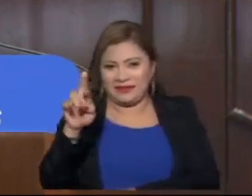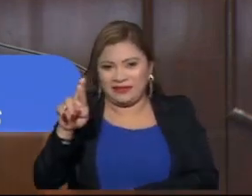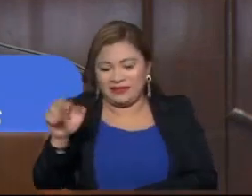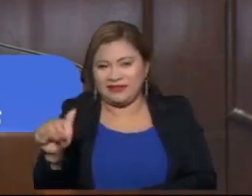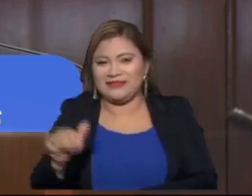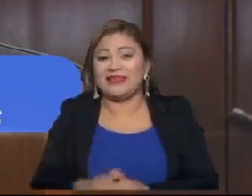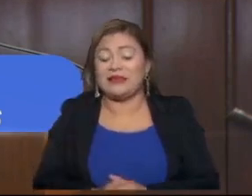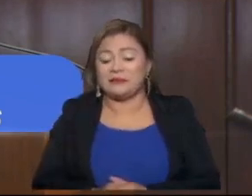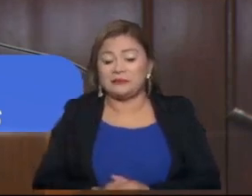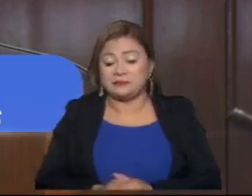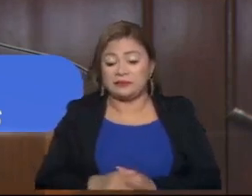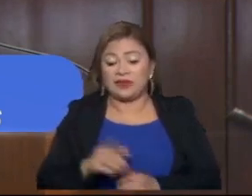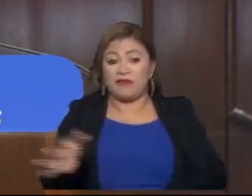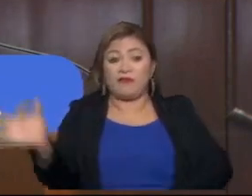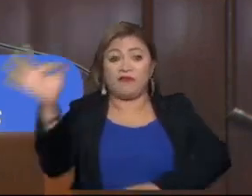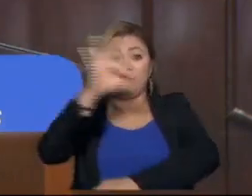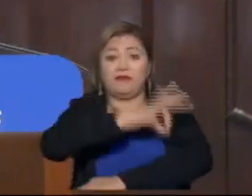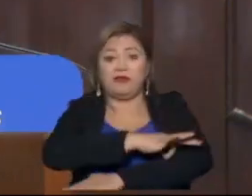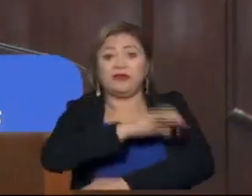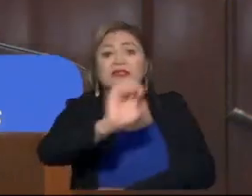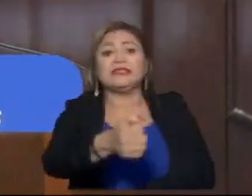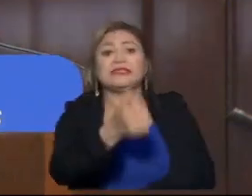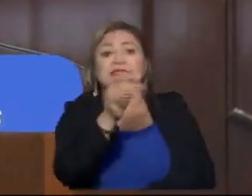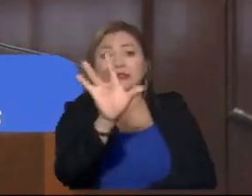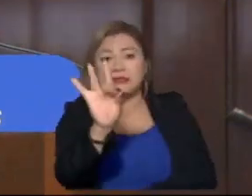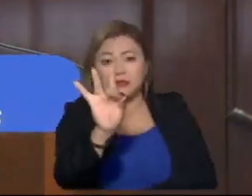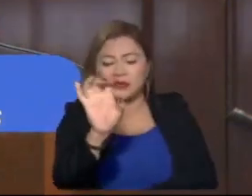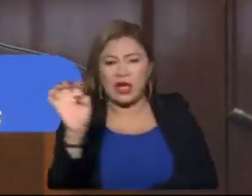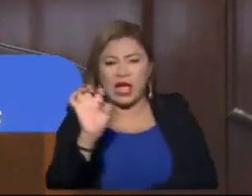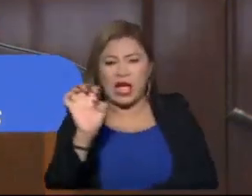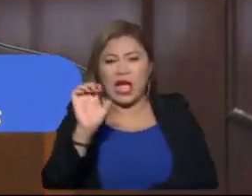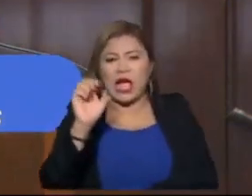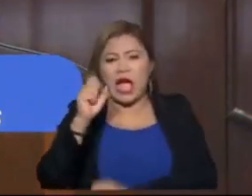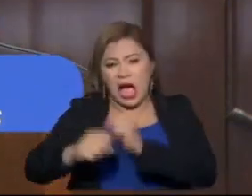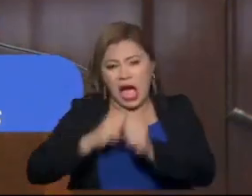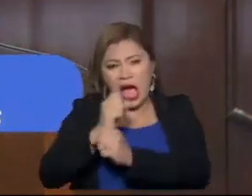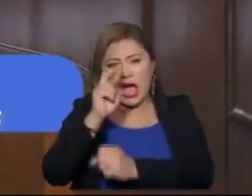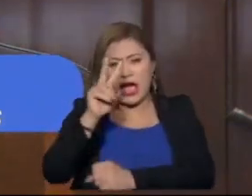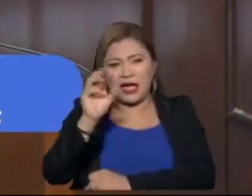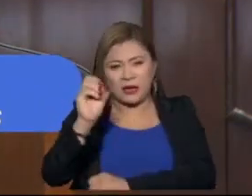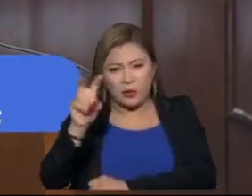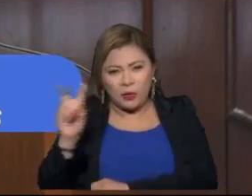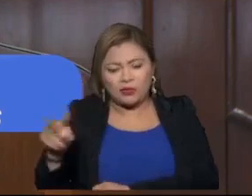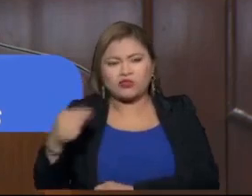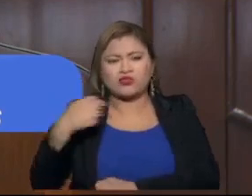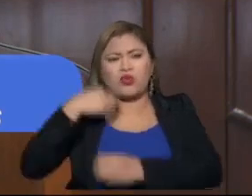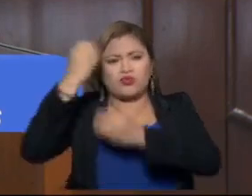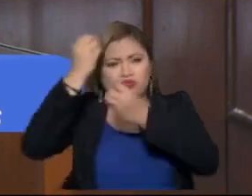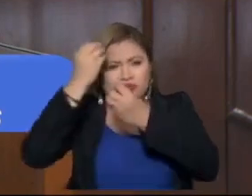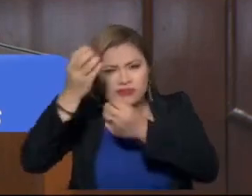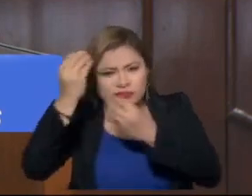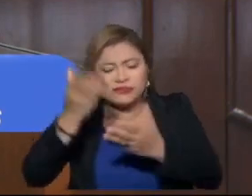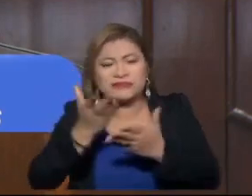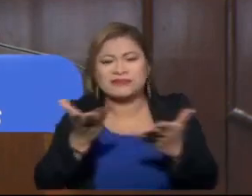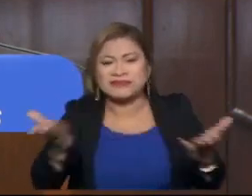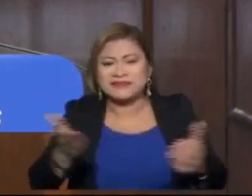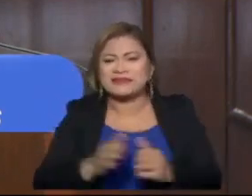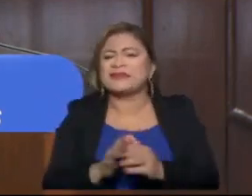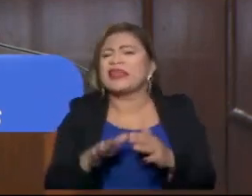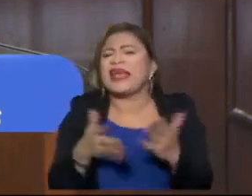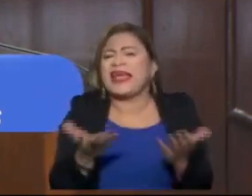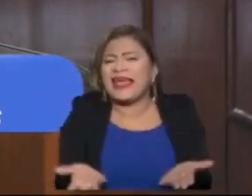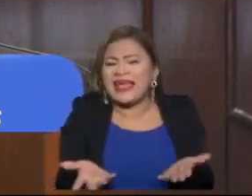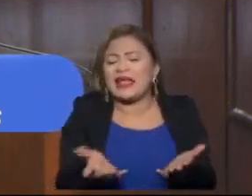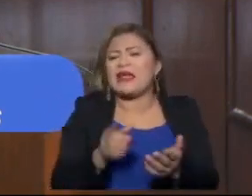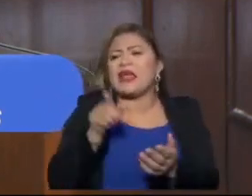El 18 de enero del 2022, comuniqué al país que las negociaciones con Minera Panamá